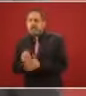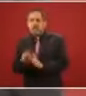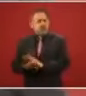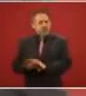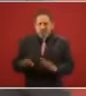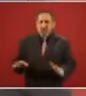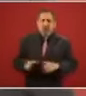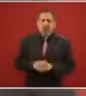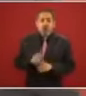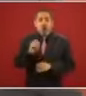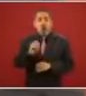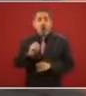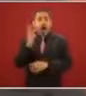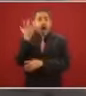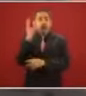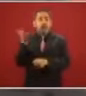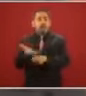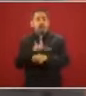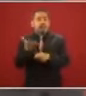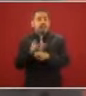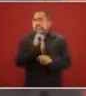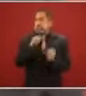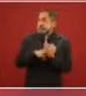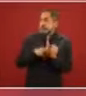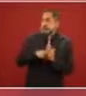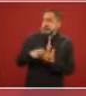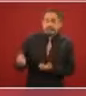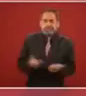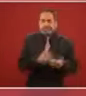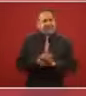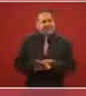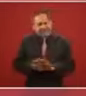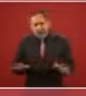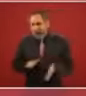tala clandestina y desde luego